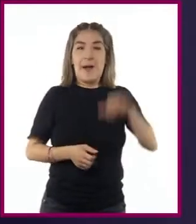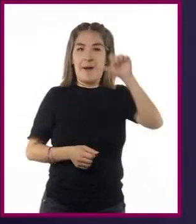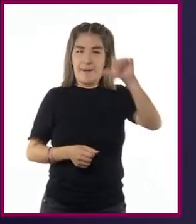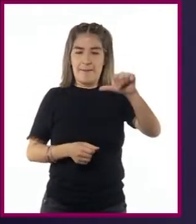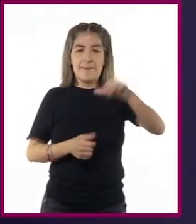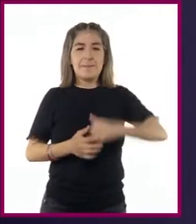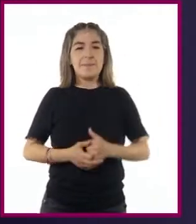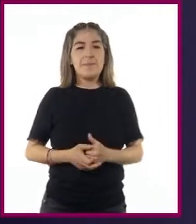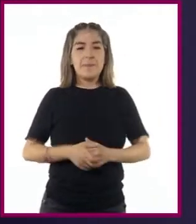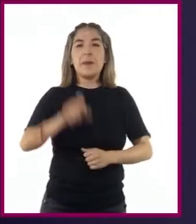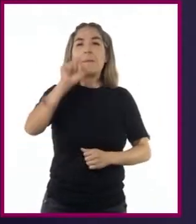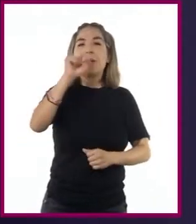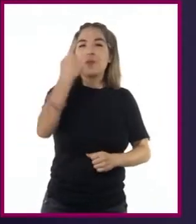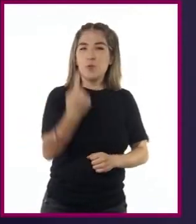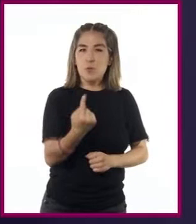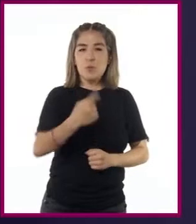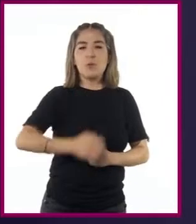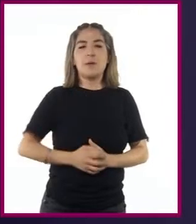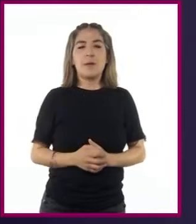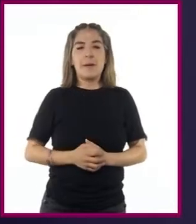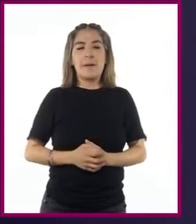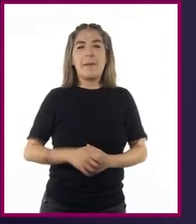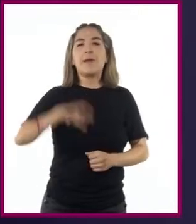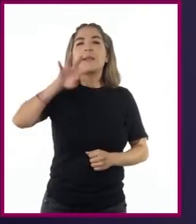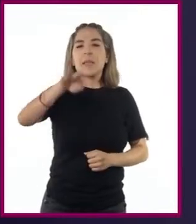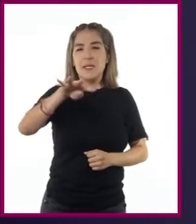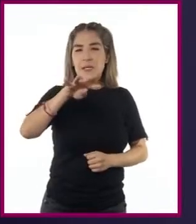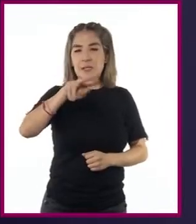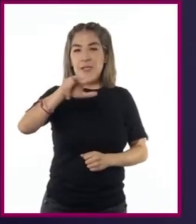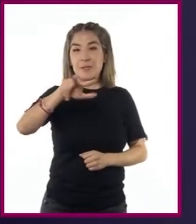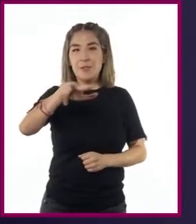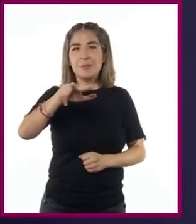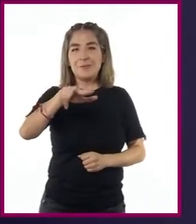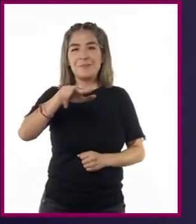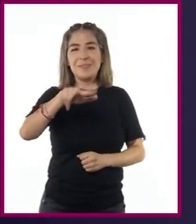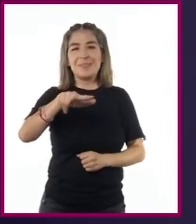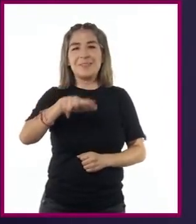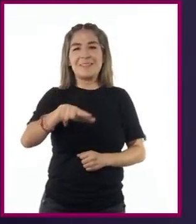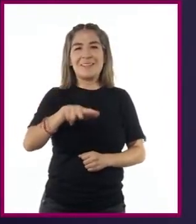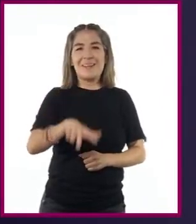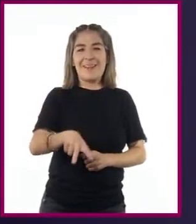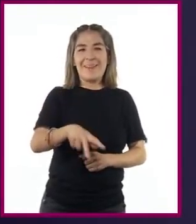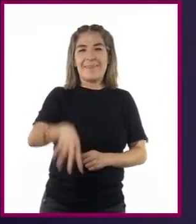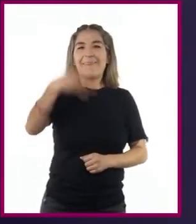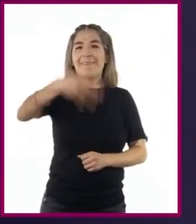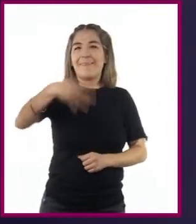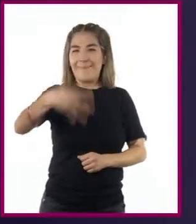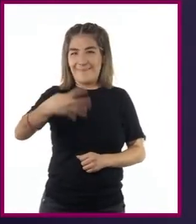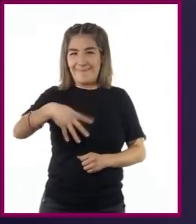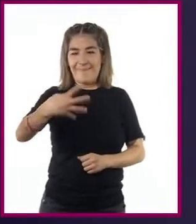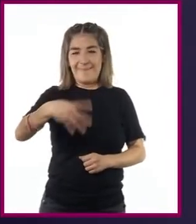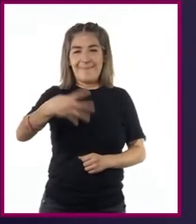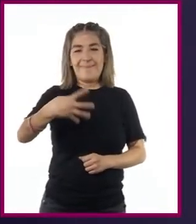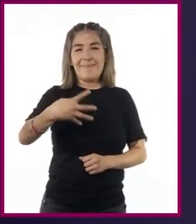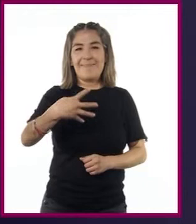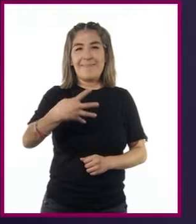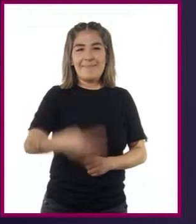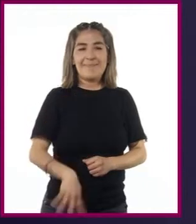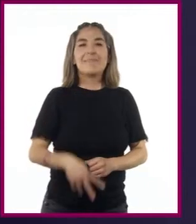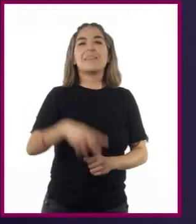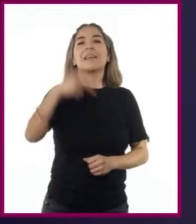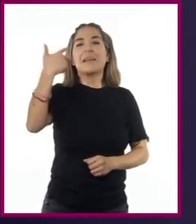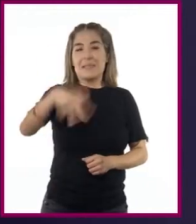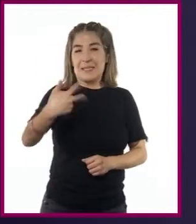A, 21, inciso B, 18, inciso C, 14, inciso